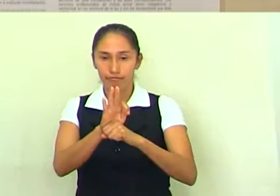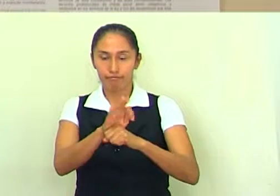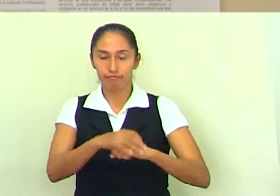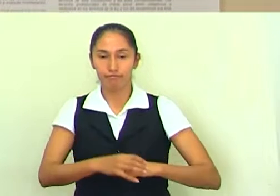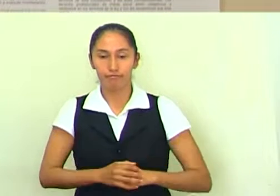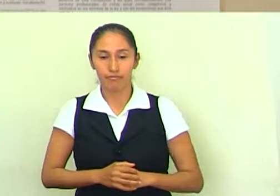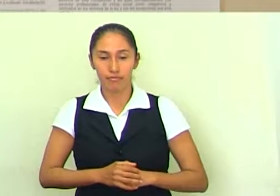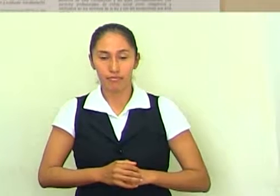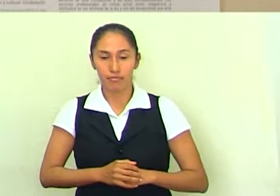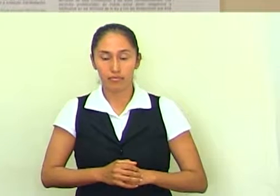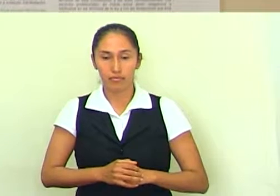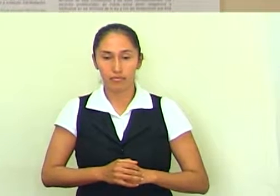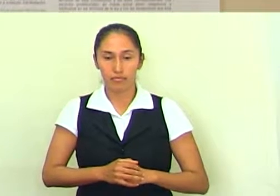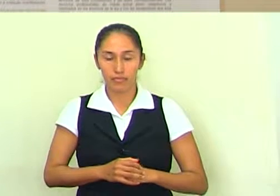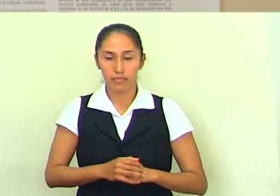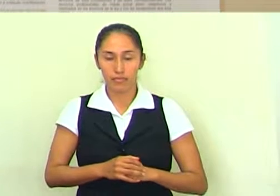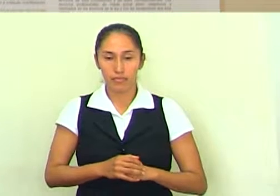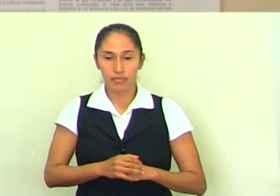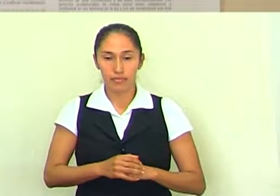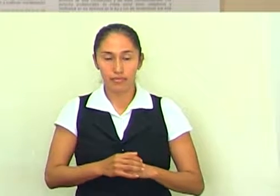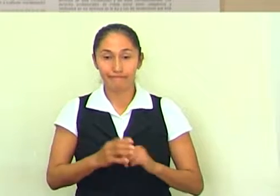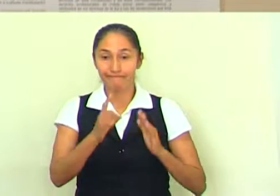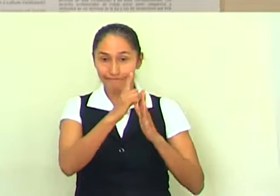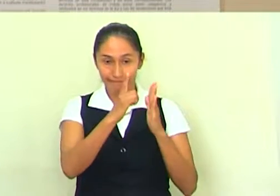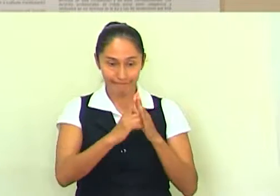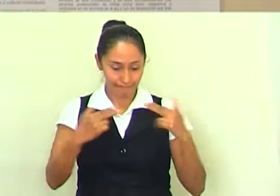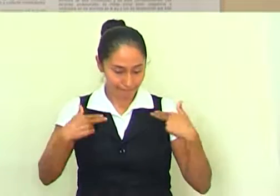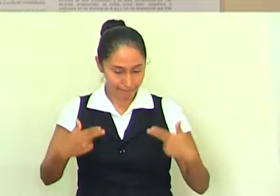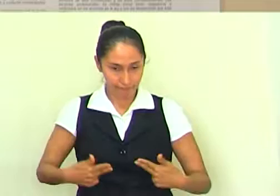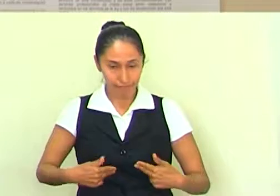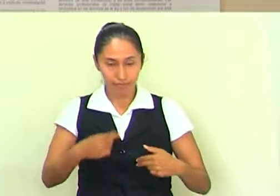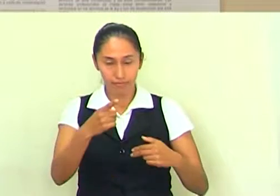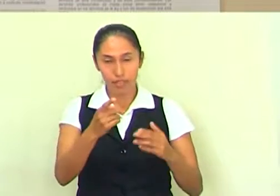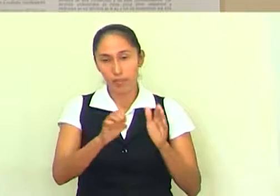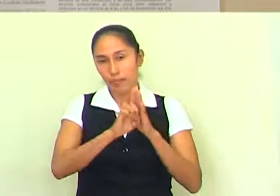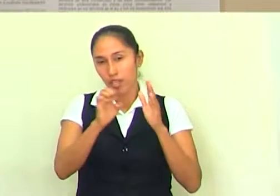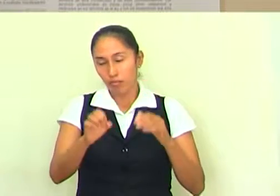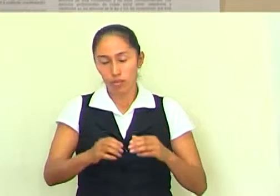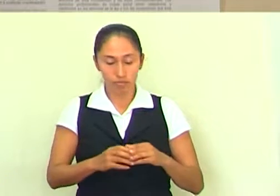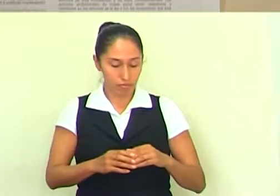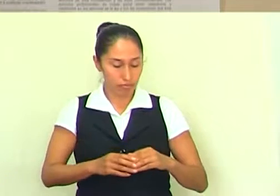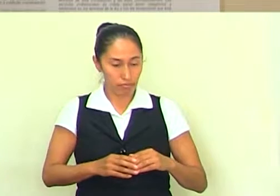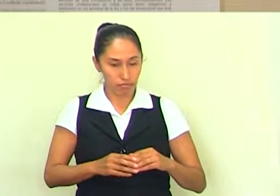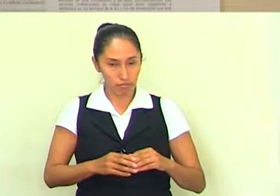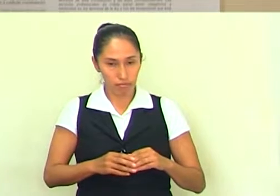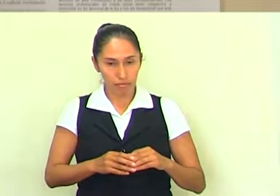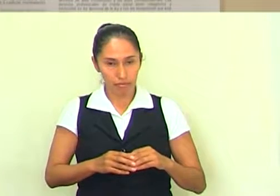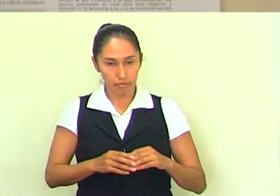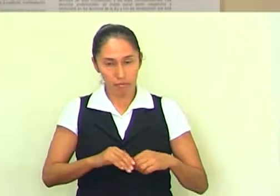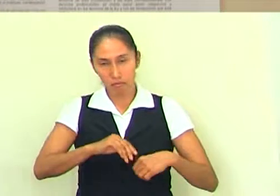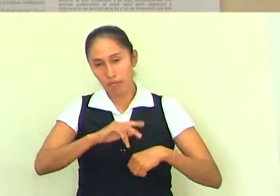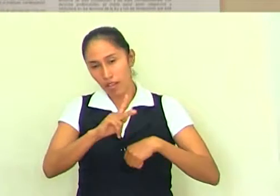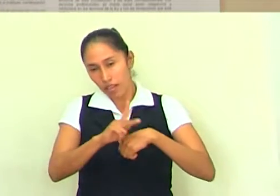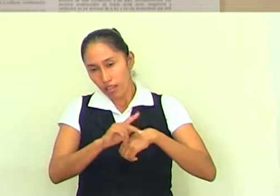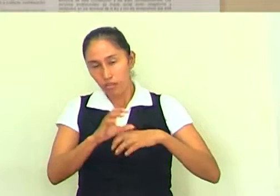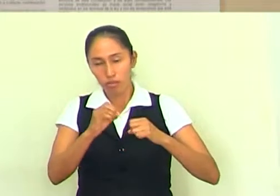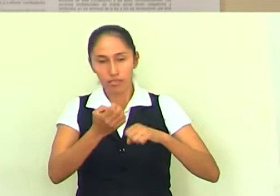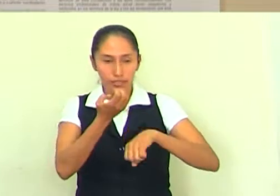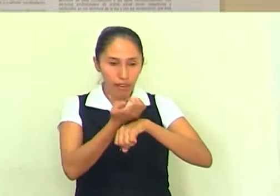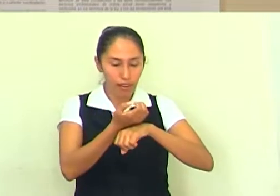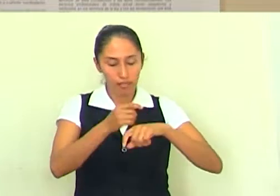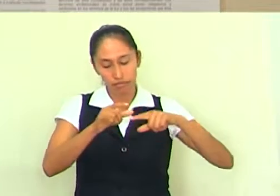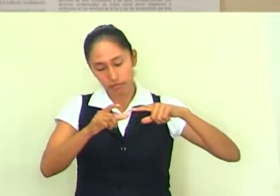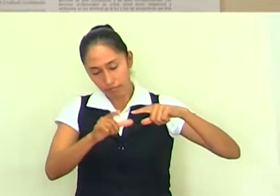los derechos humanos en el ámbito de las entidades federativas y también en los municipios, es